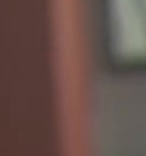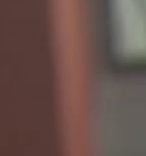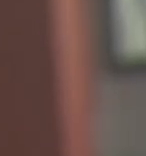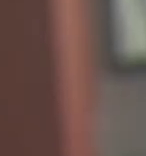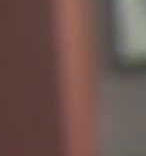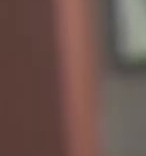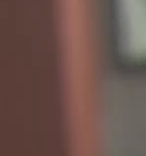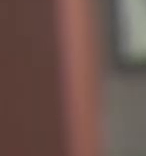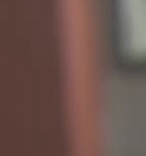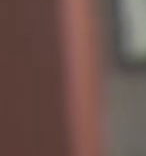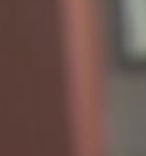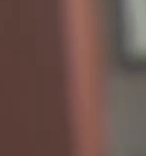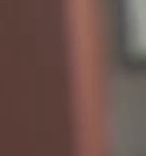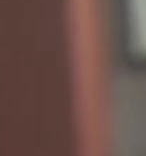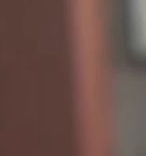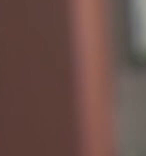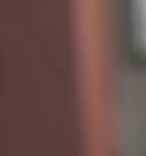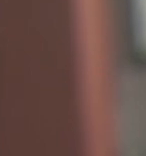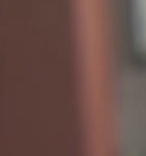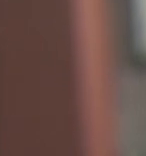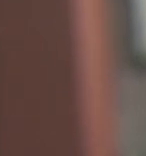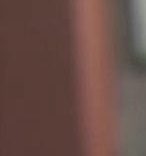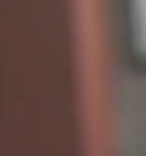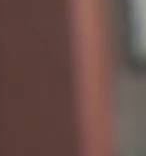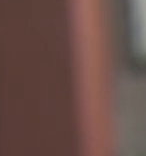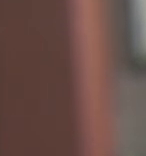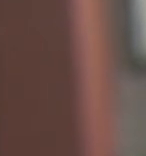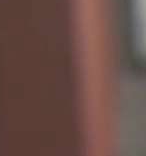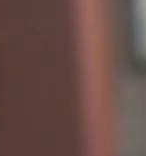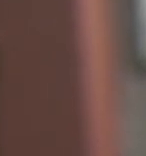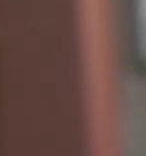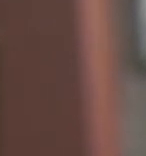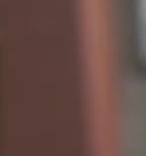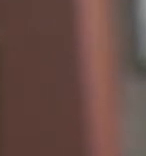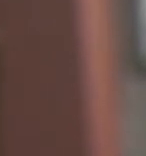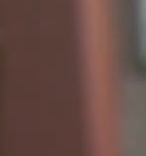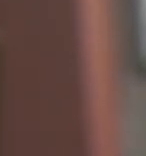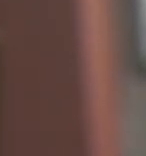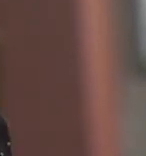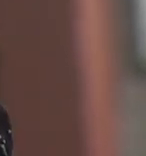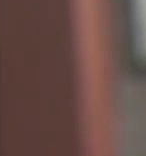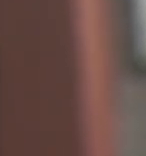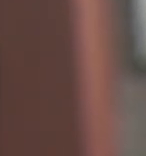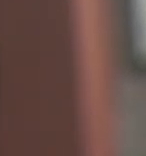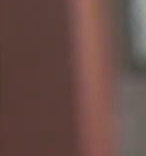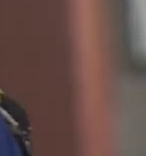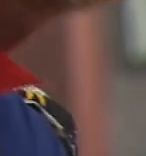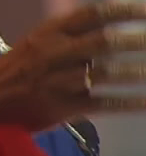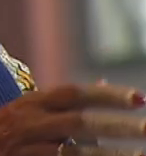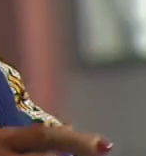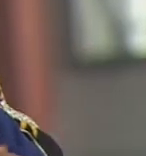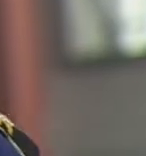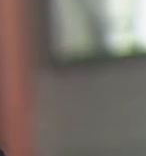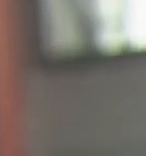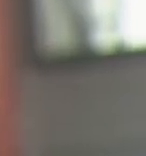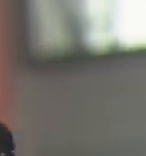la canoa de Bareque para llegar a la playa. Va